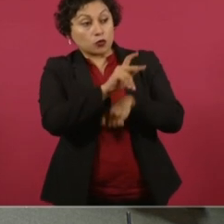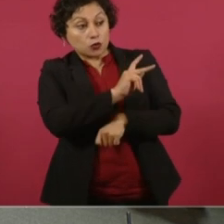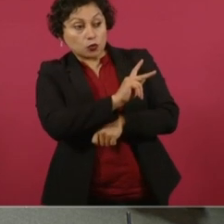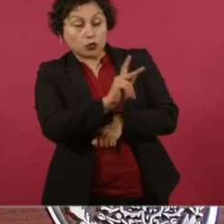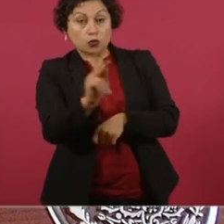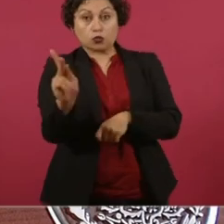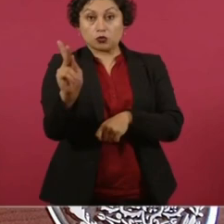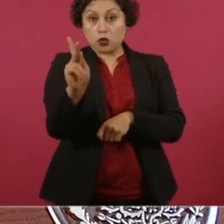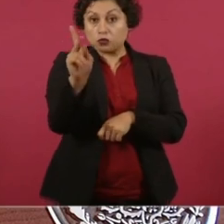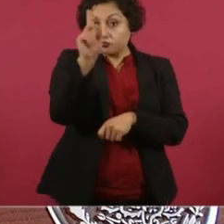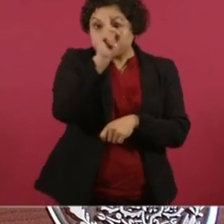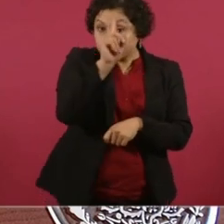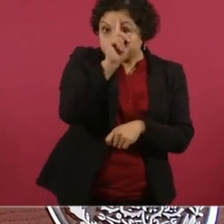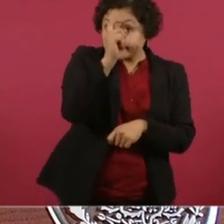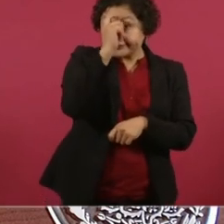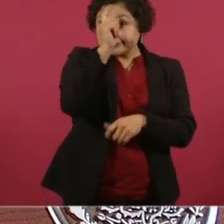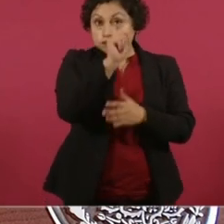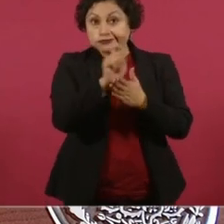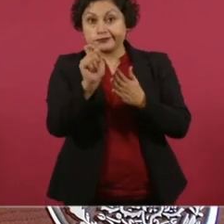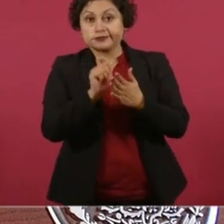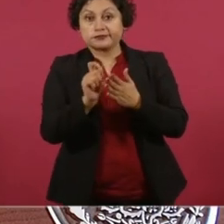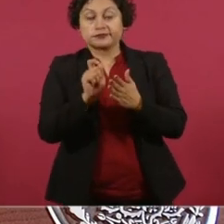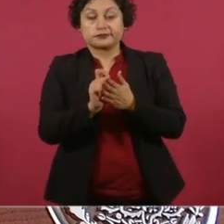En el Reforma,